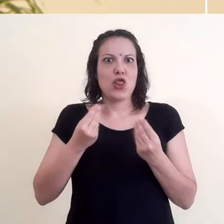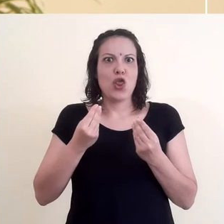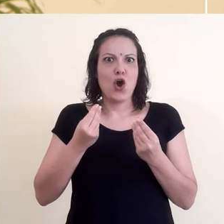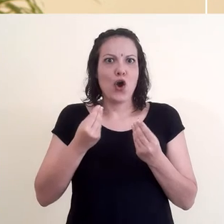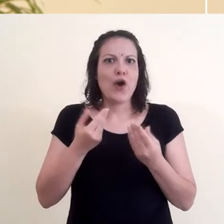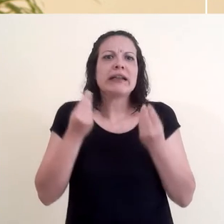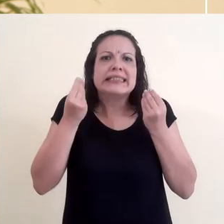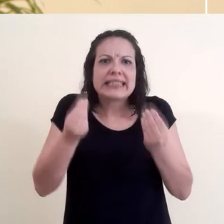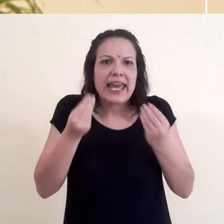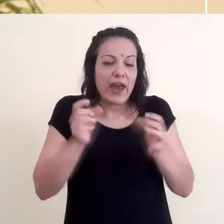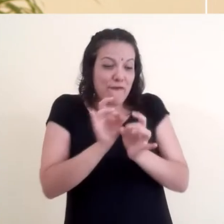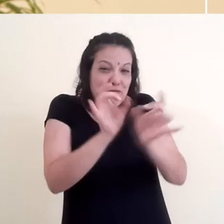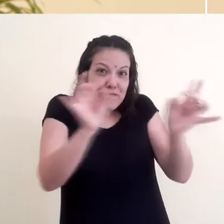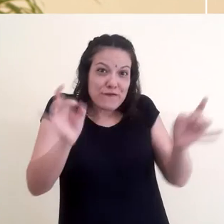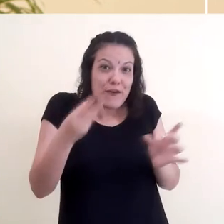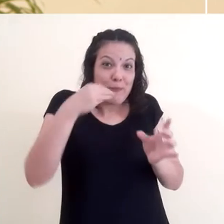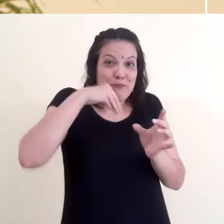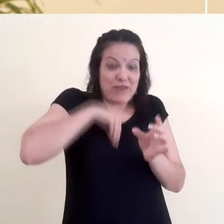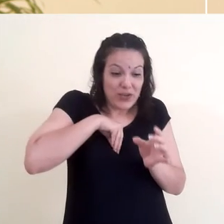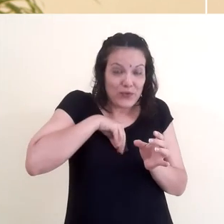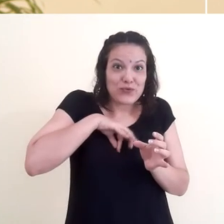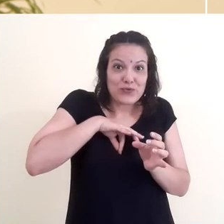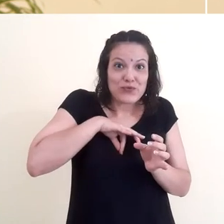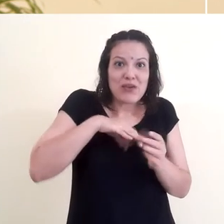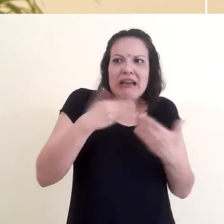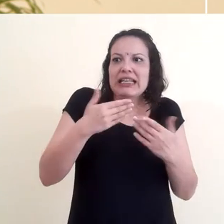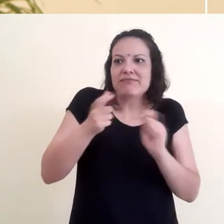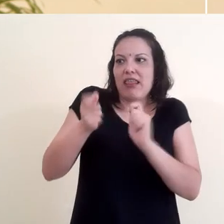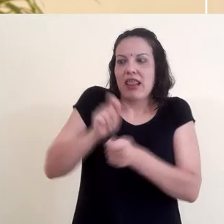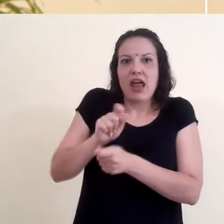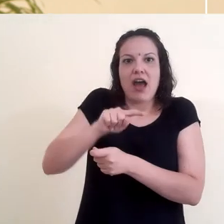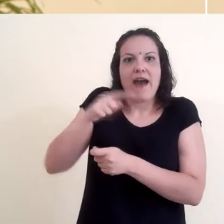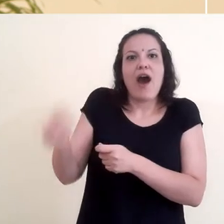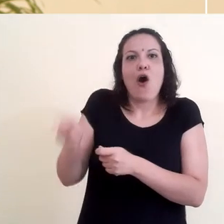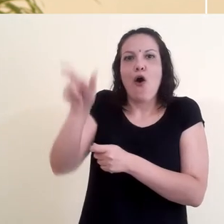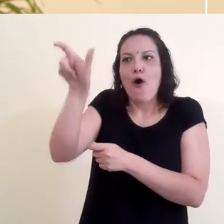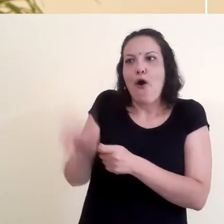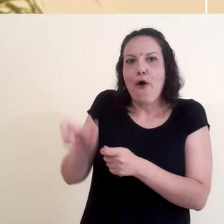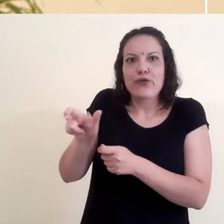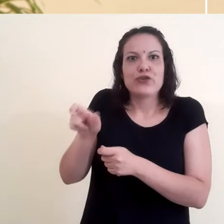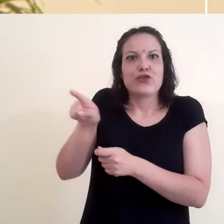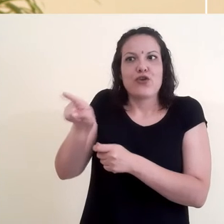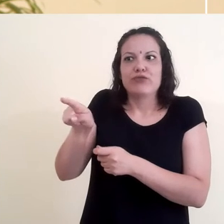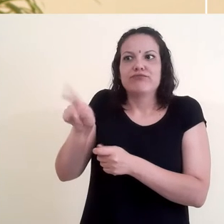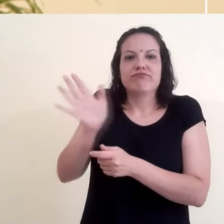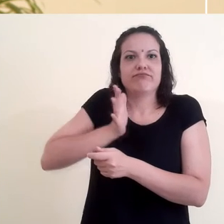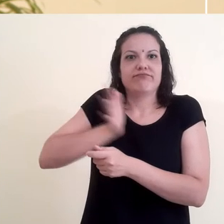se transformaron en miedo al otro. Y el miedo al otro es